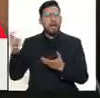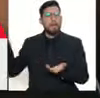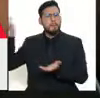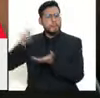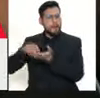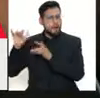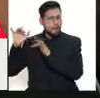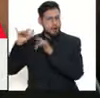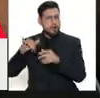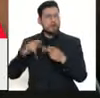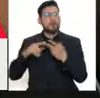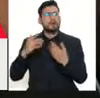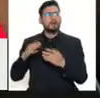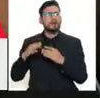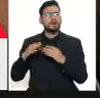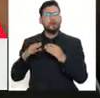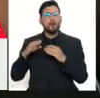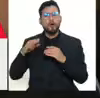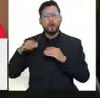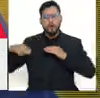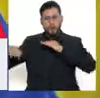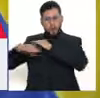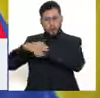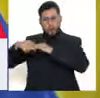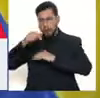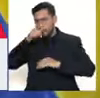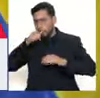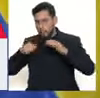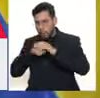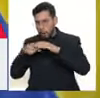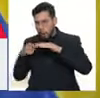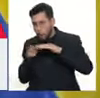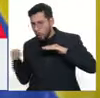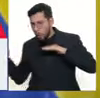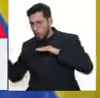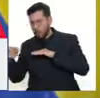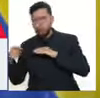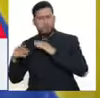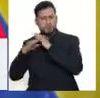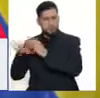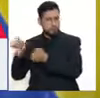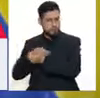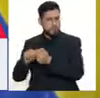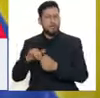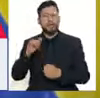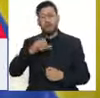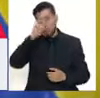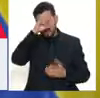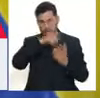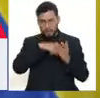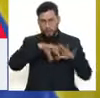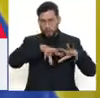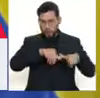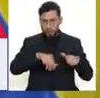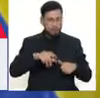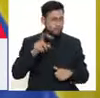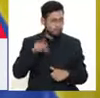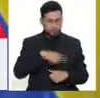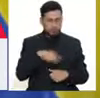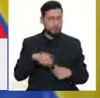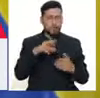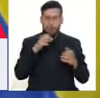la neutralización de pasos fronterizos no autorizados, la lucha contra la minería ilegal,